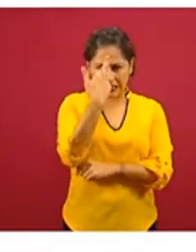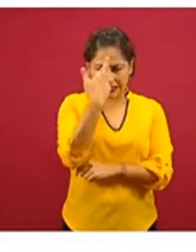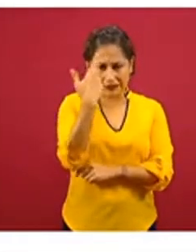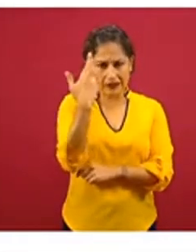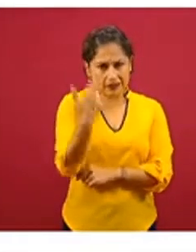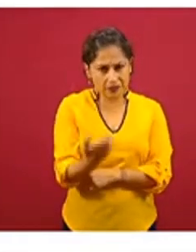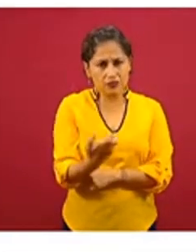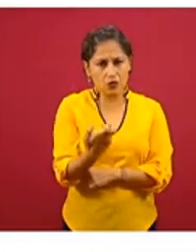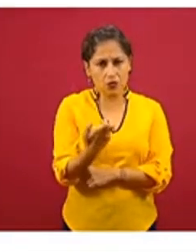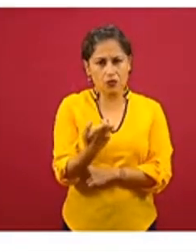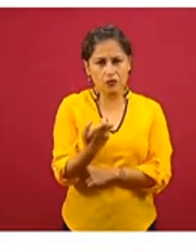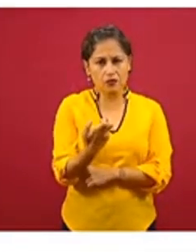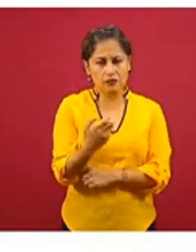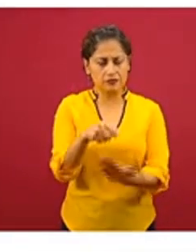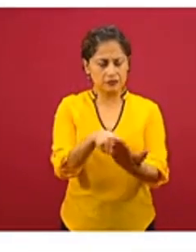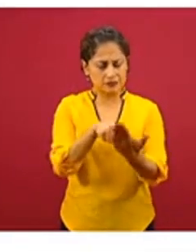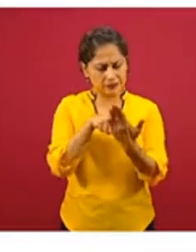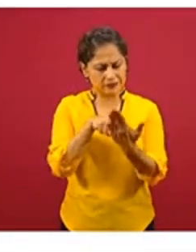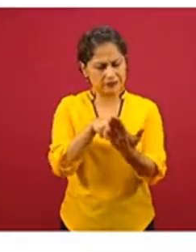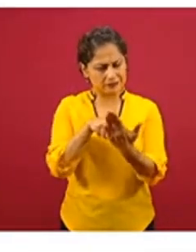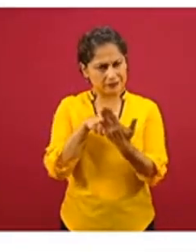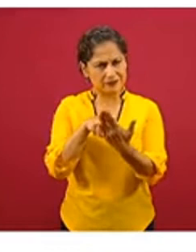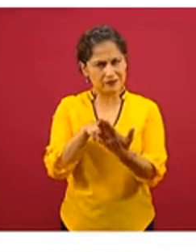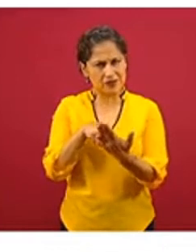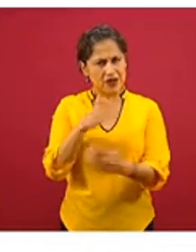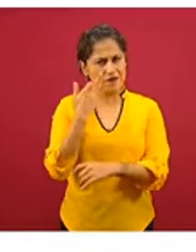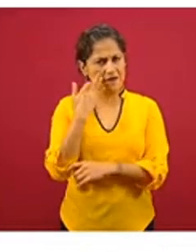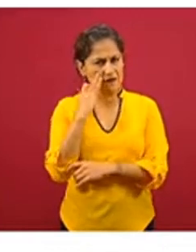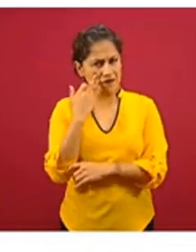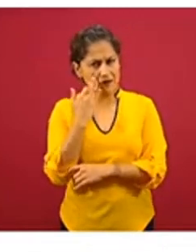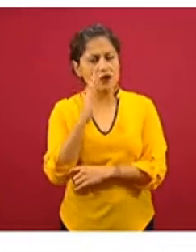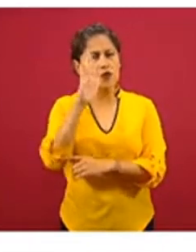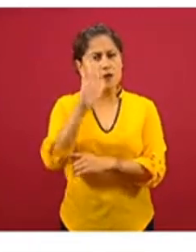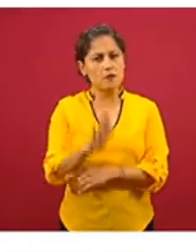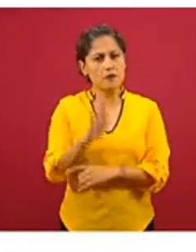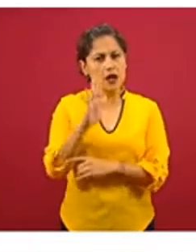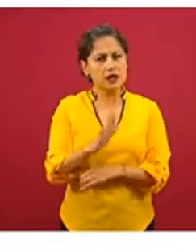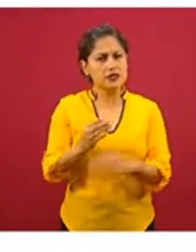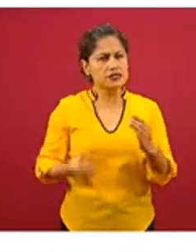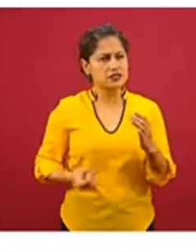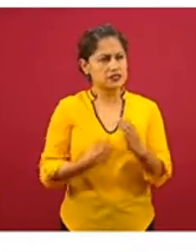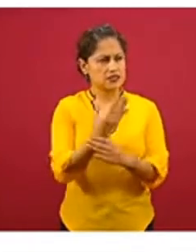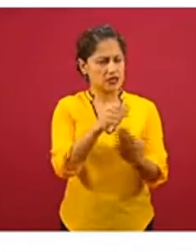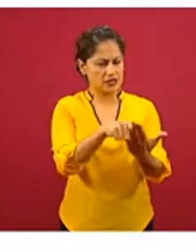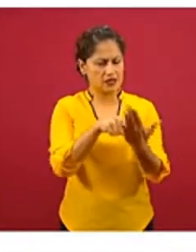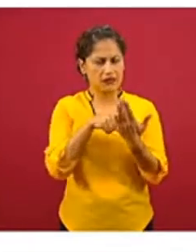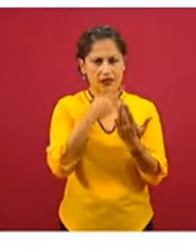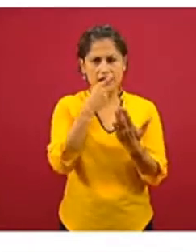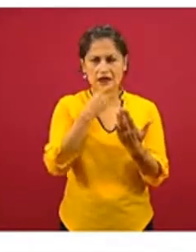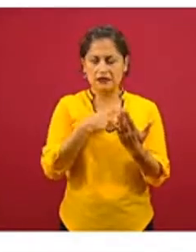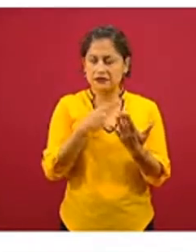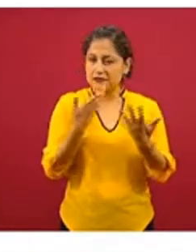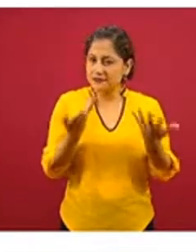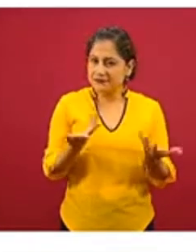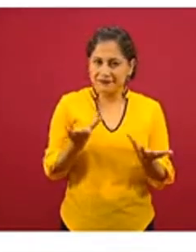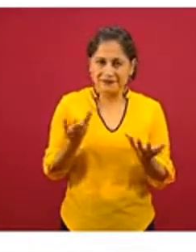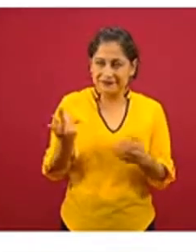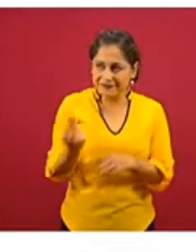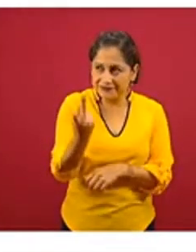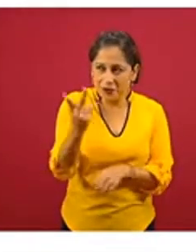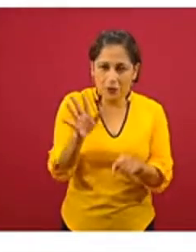razones por las que en general los usuarios de Facebook muestran movilidad para poder comunicar